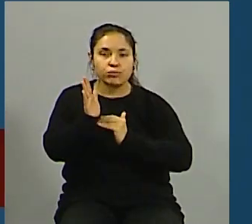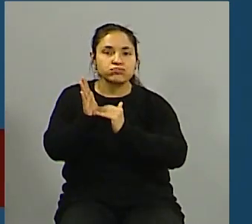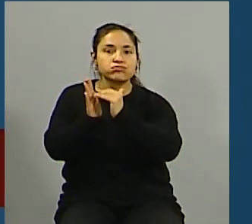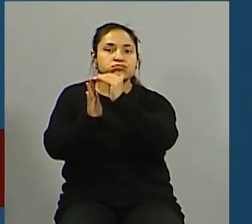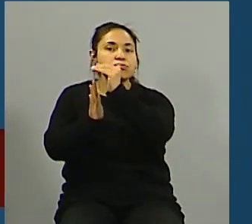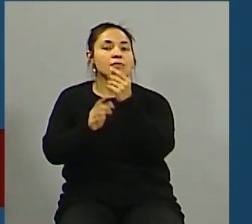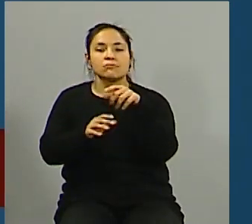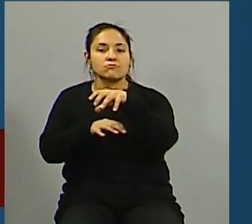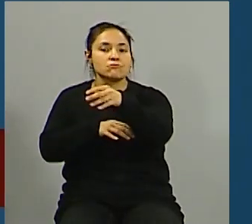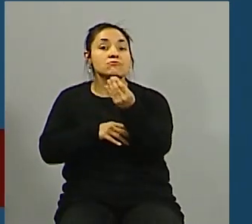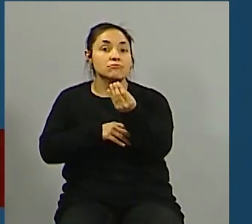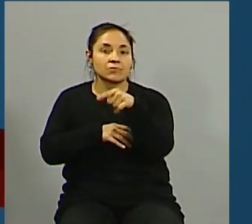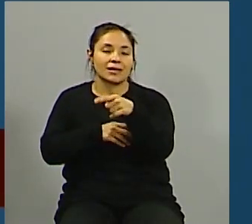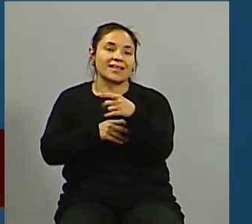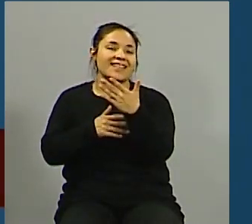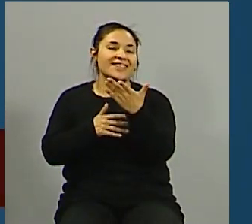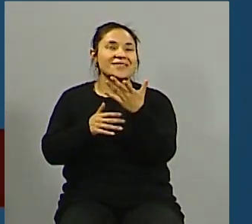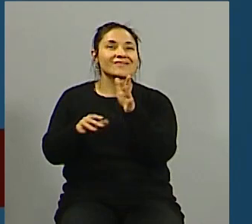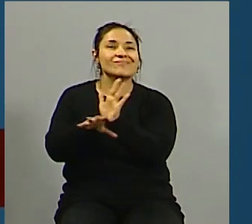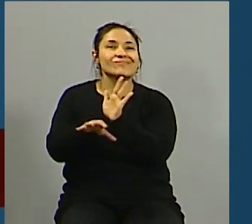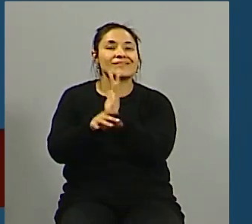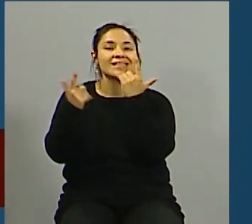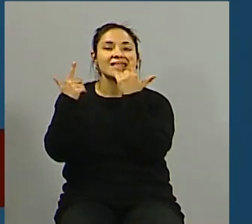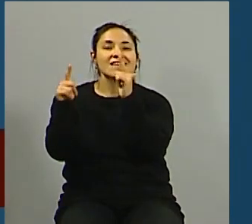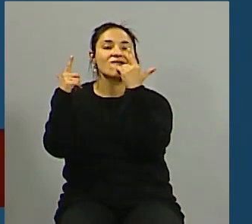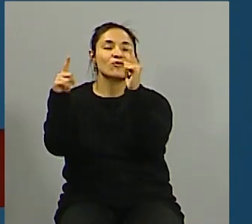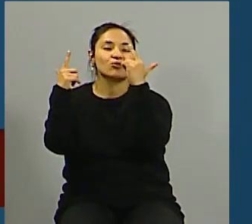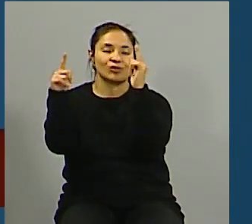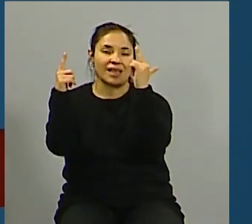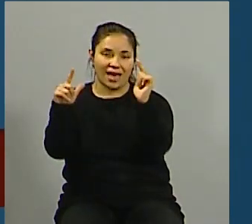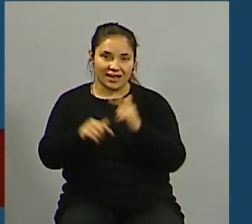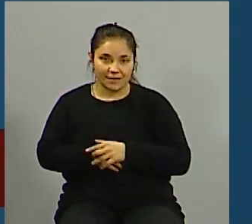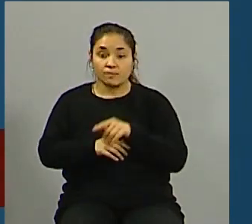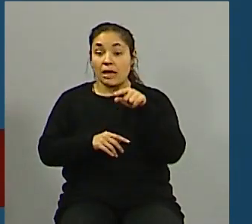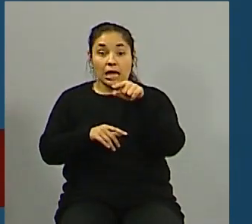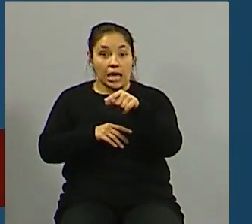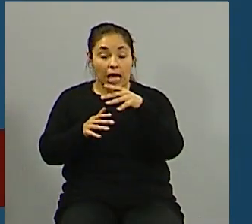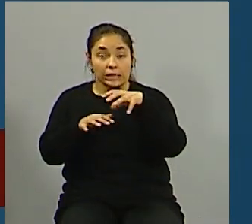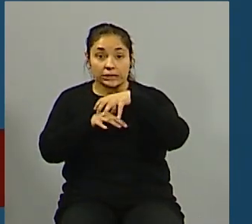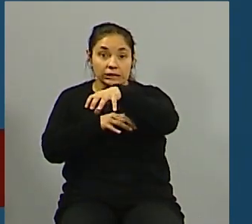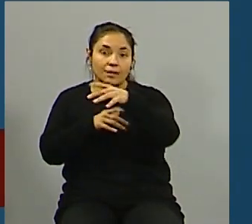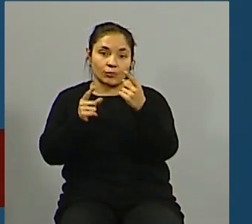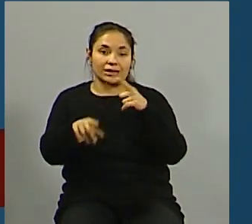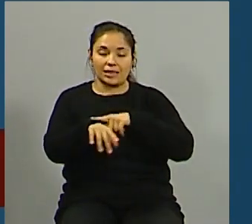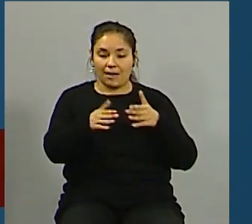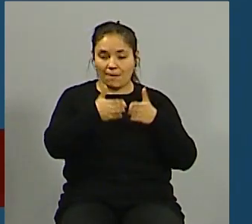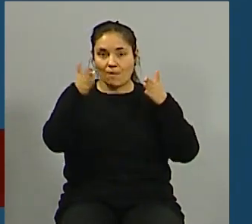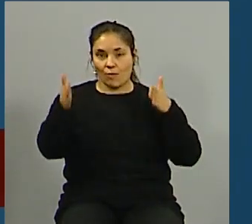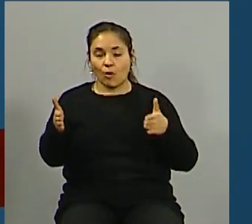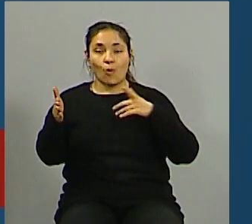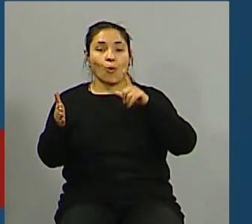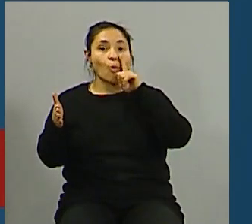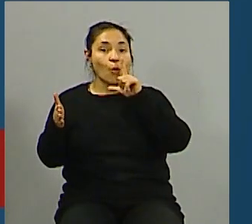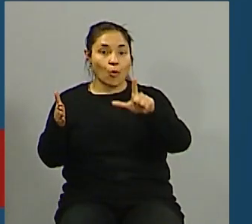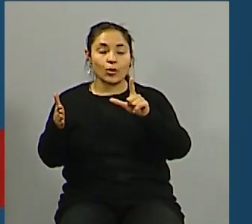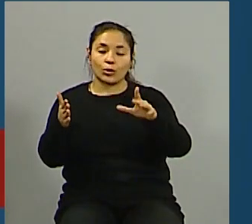ver con la recreación. Y ese rubro es el que justamente por una cuestión estacional en julio ha tenido un